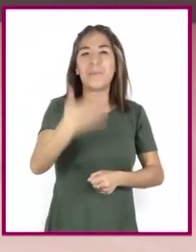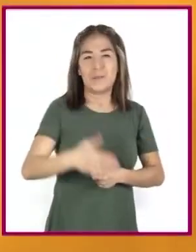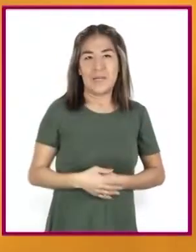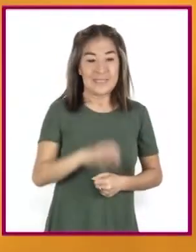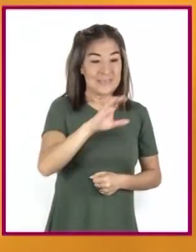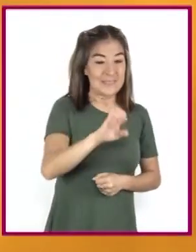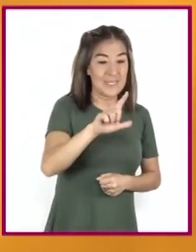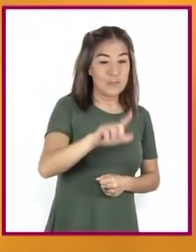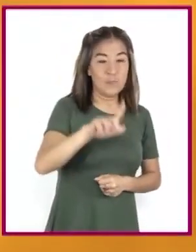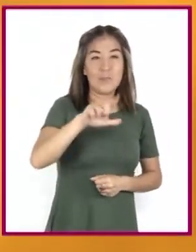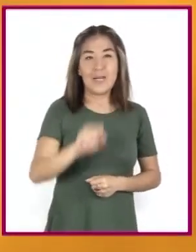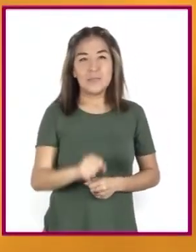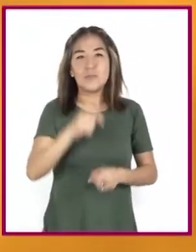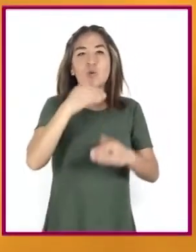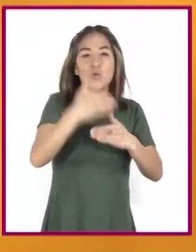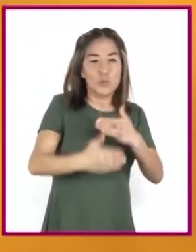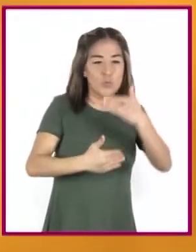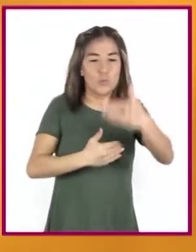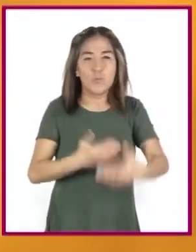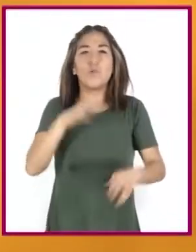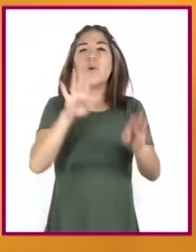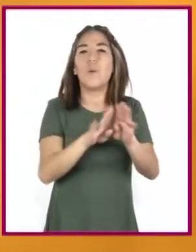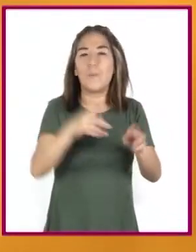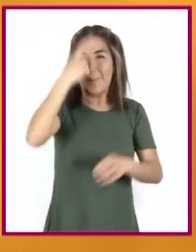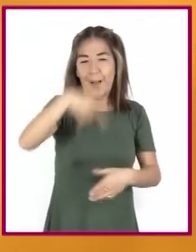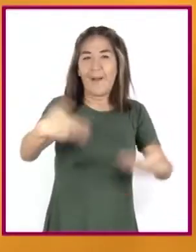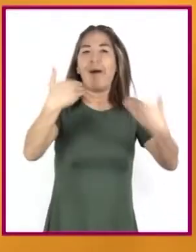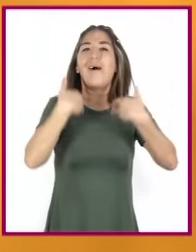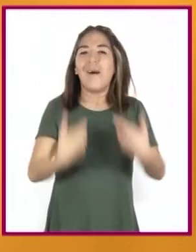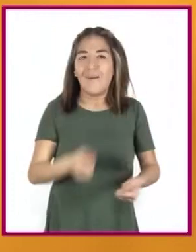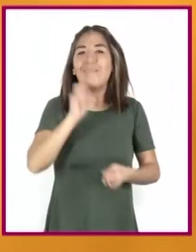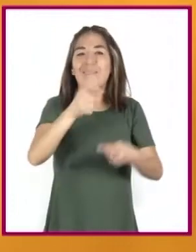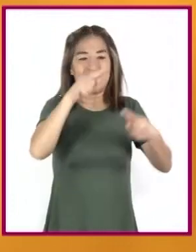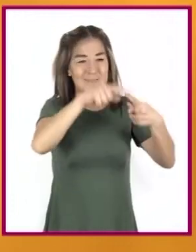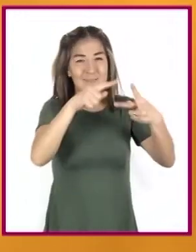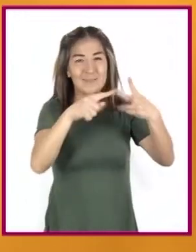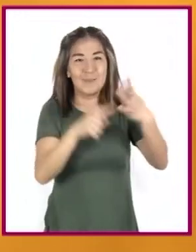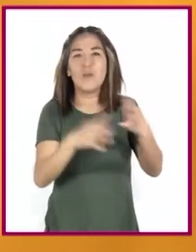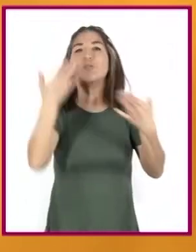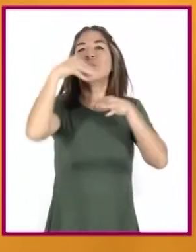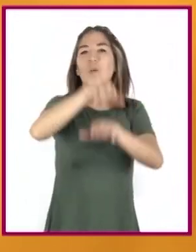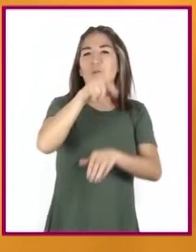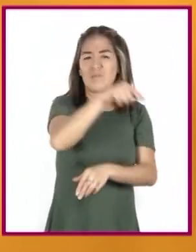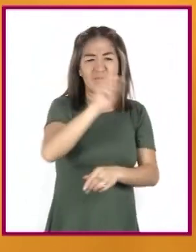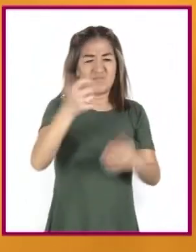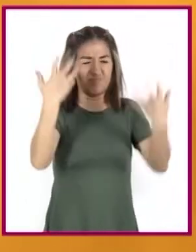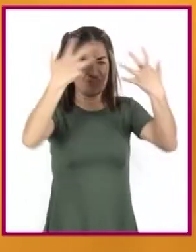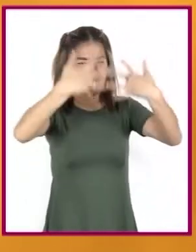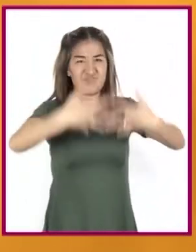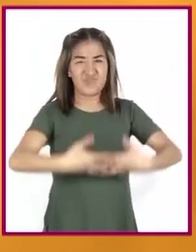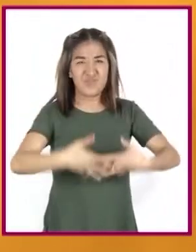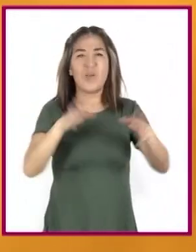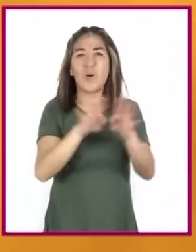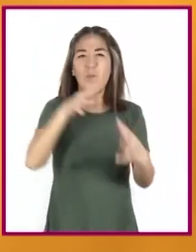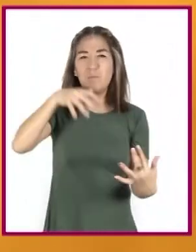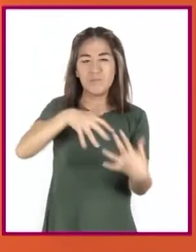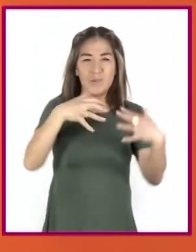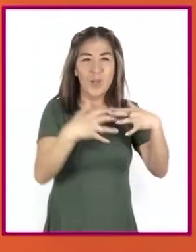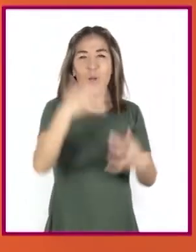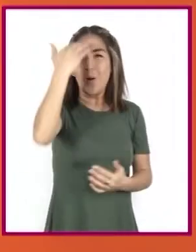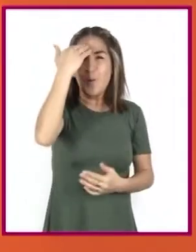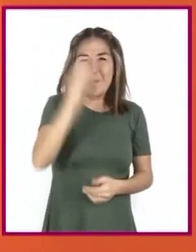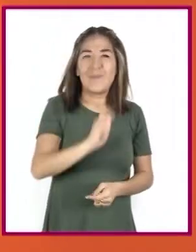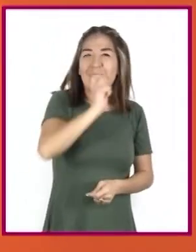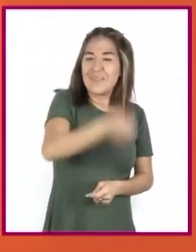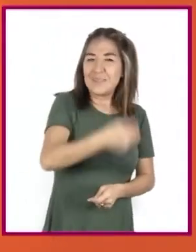célula por célula para que tengan un excelente tejido de conocimientos y organicen toda esta información